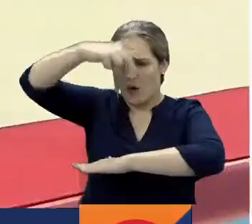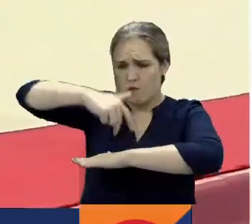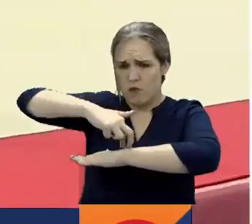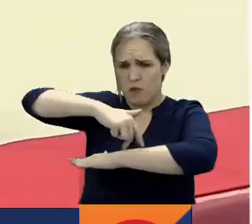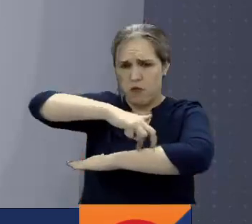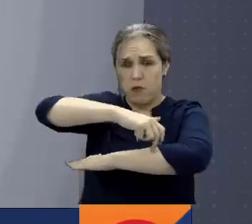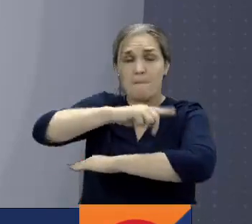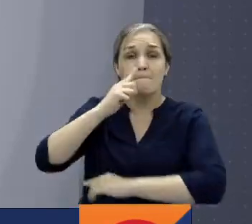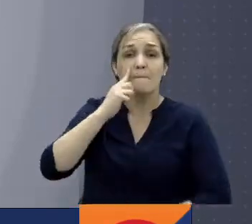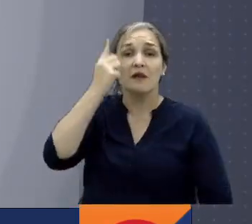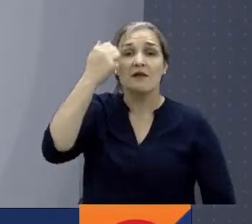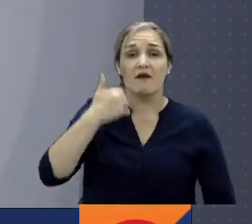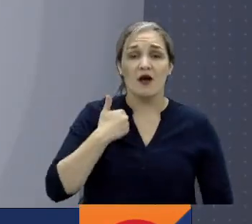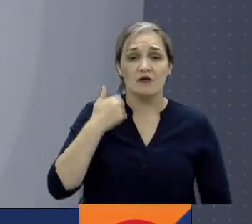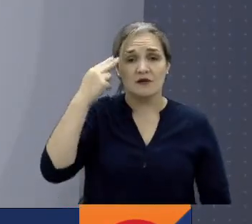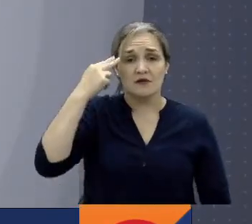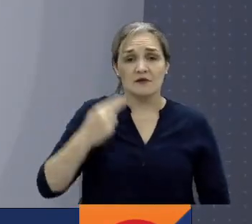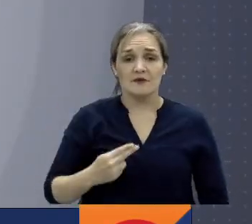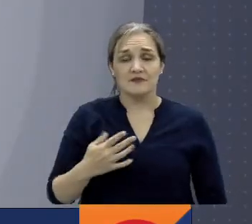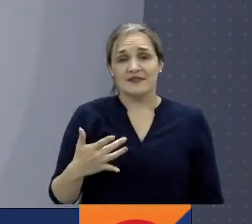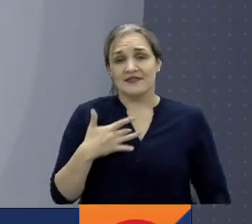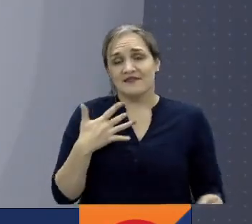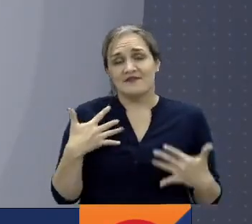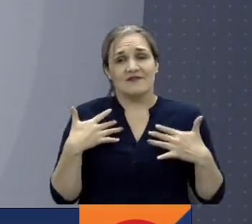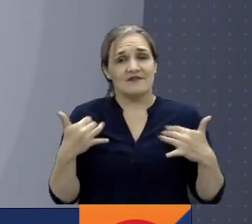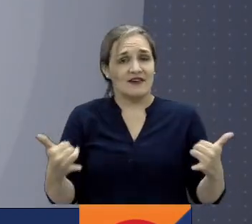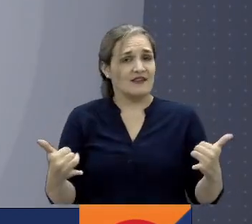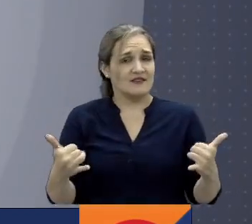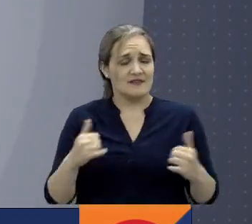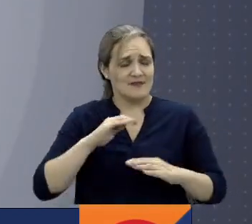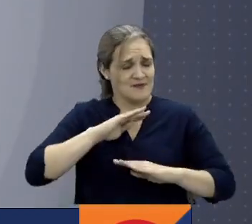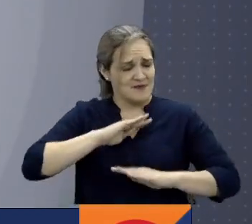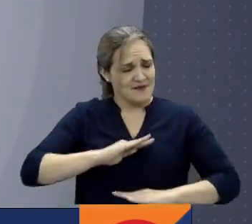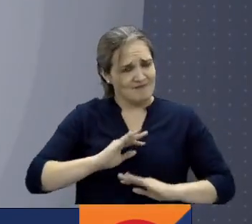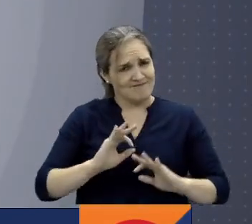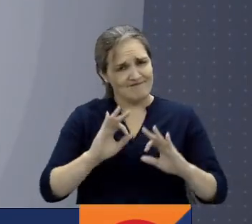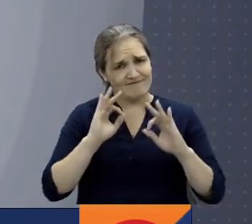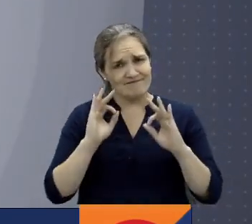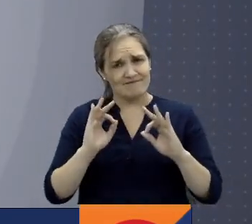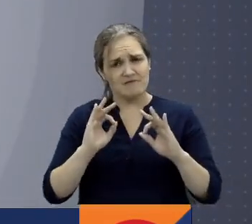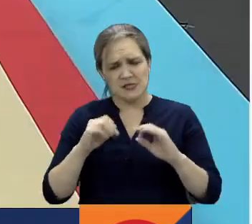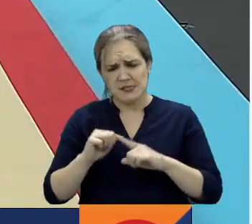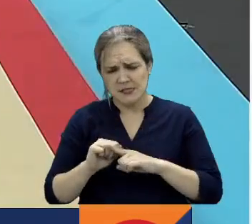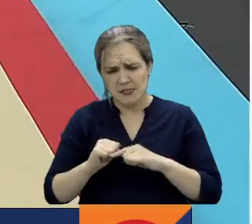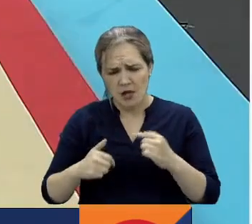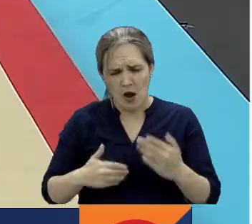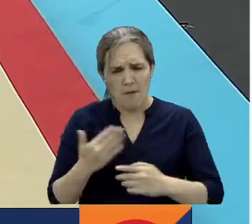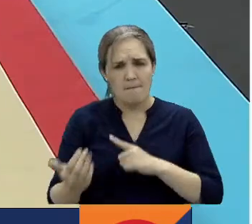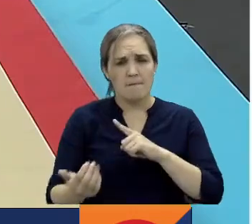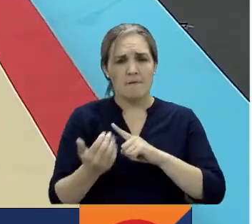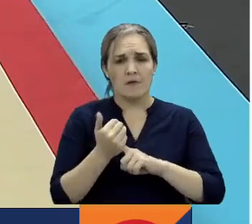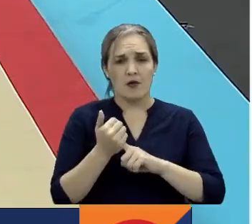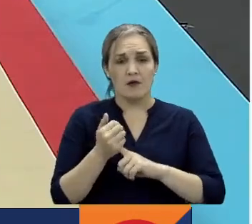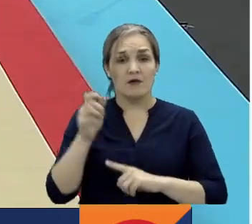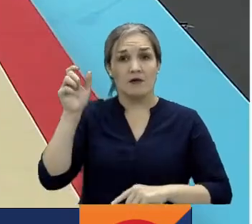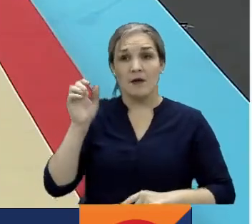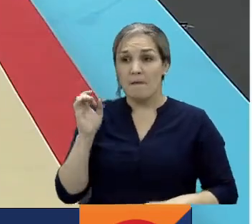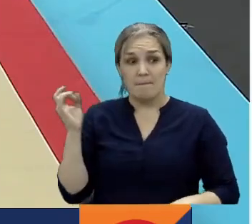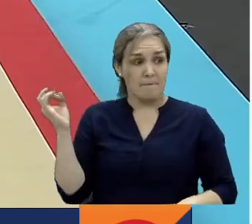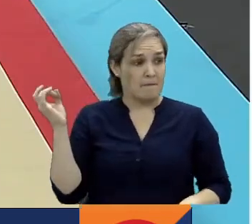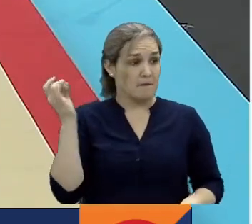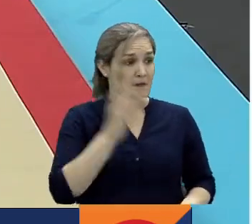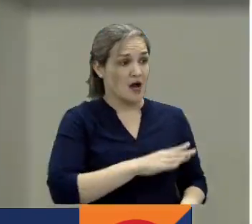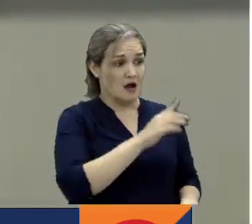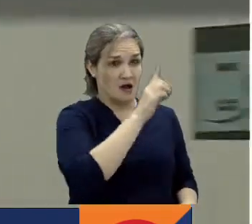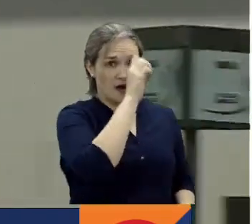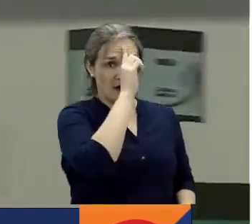en juveniles. Que me siento muy feliz, muy satisfecho por los resultados de esta competencia. Baraja se impuso al alemán Timo Eder y